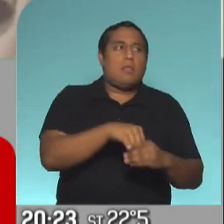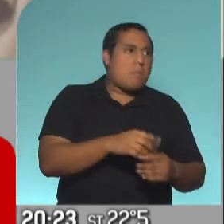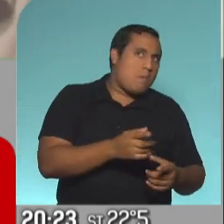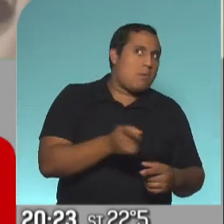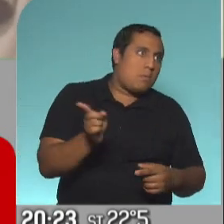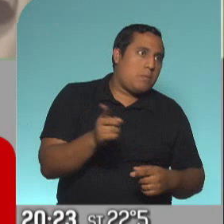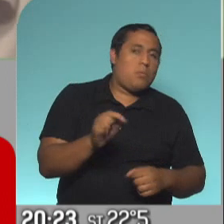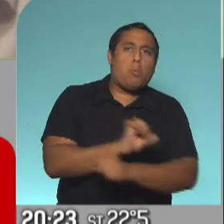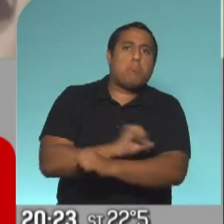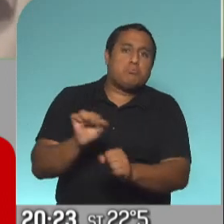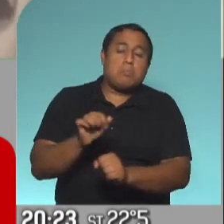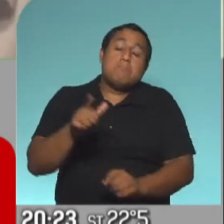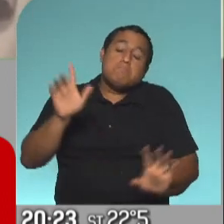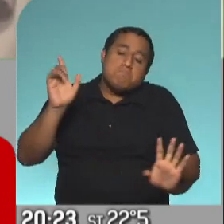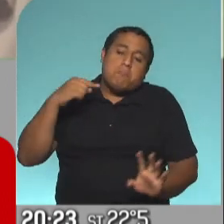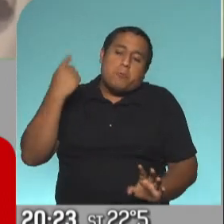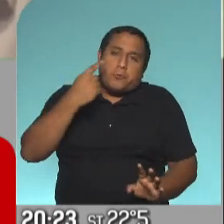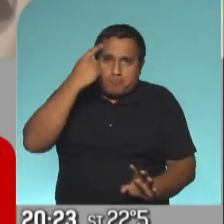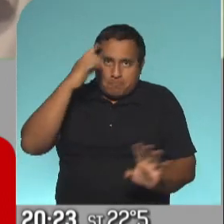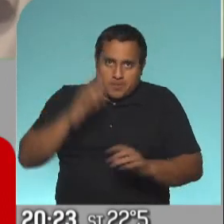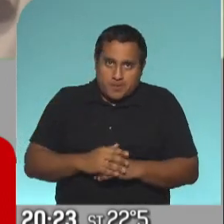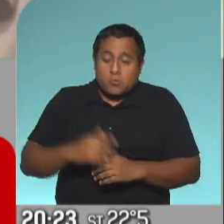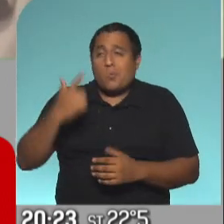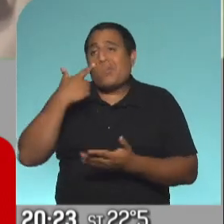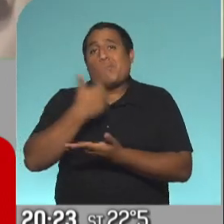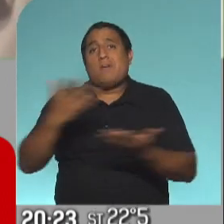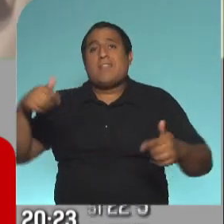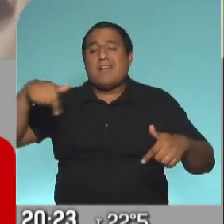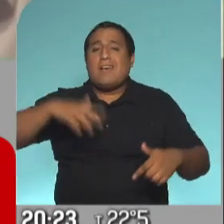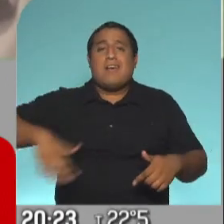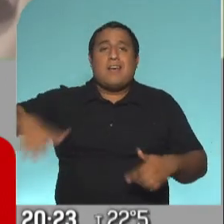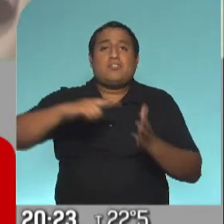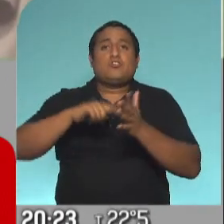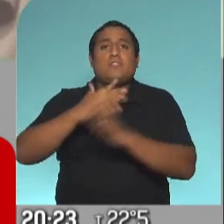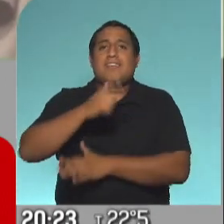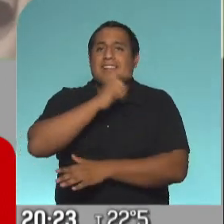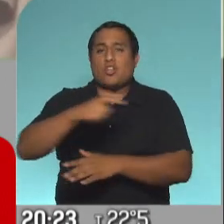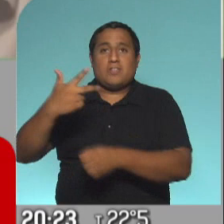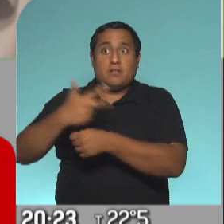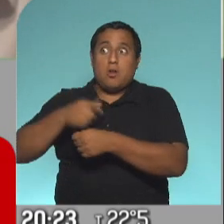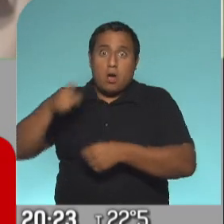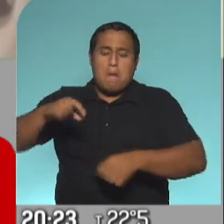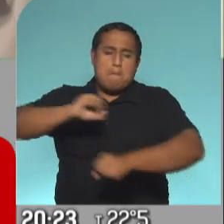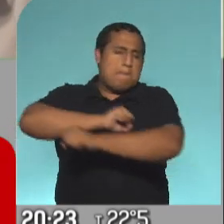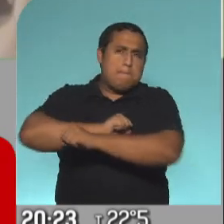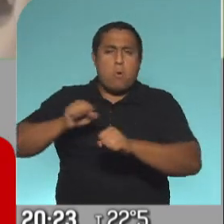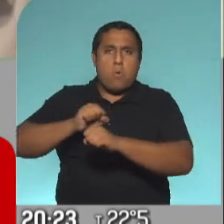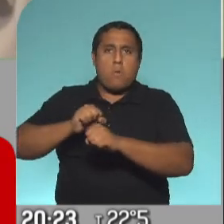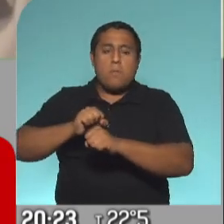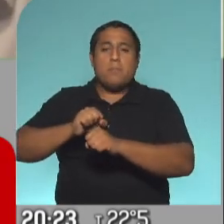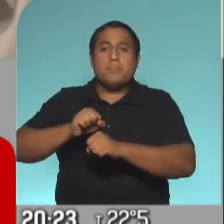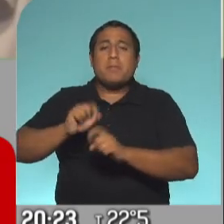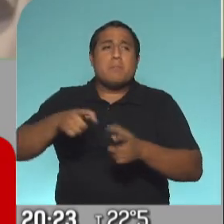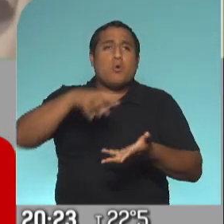necesario de este hecho, y visibilizar la ciudad de Río Tercero como un atentado, como es lo que fue, como fue